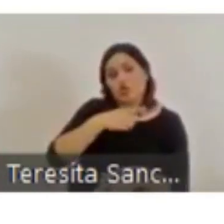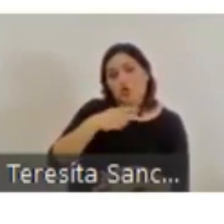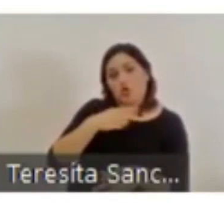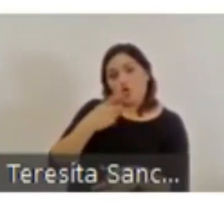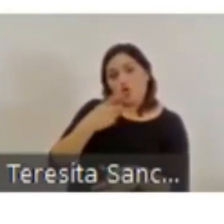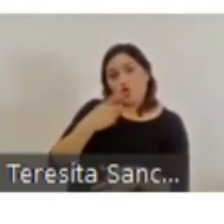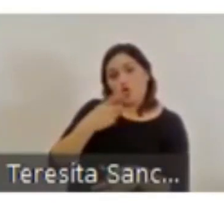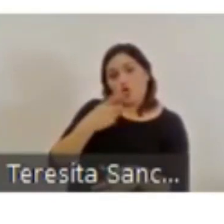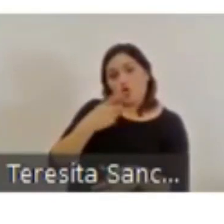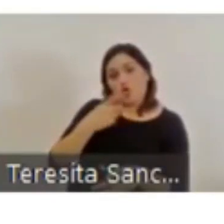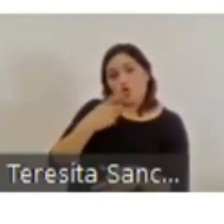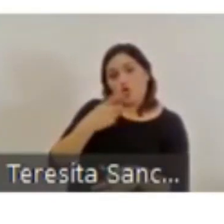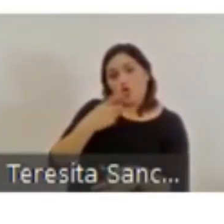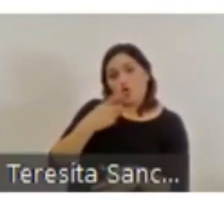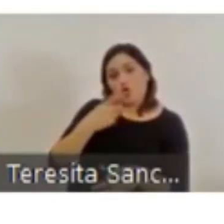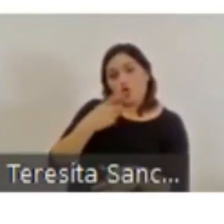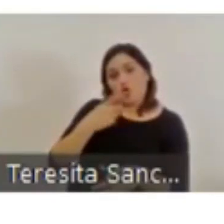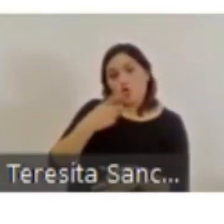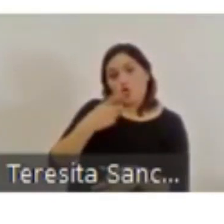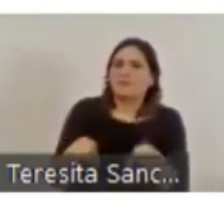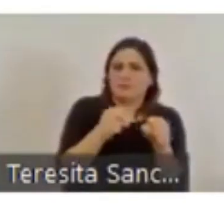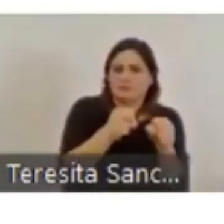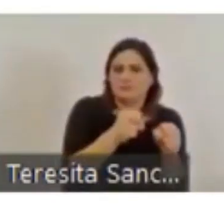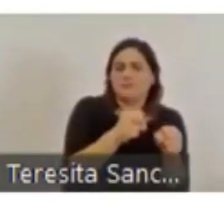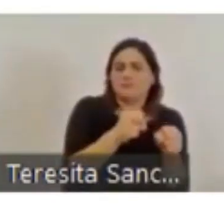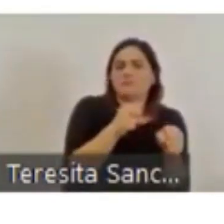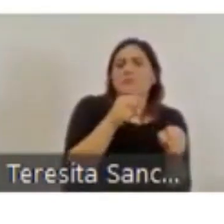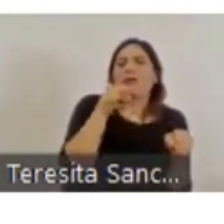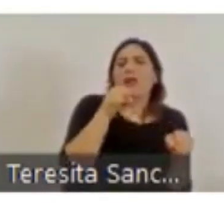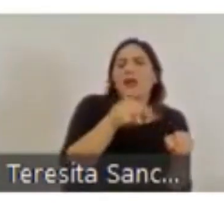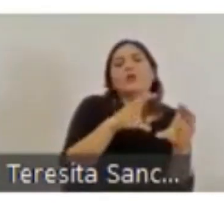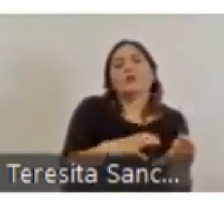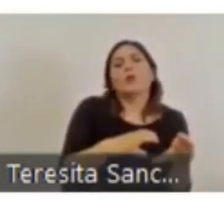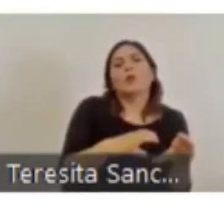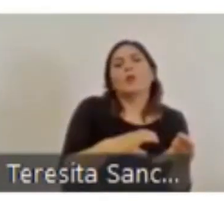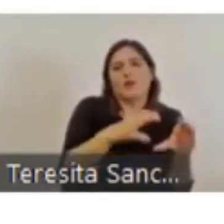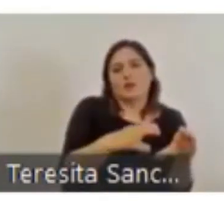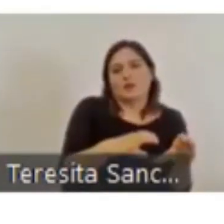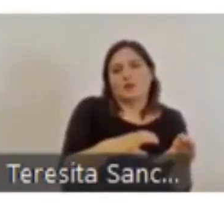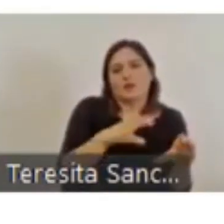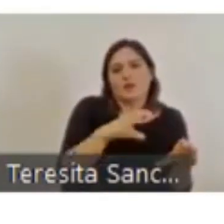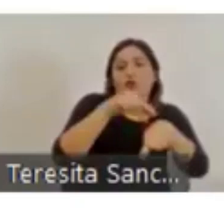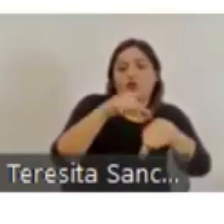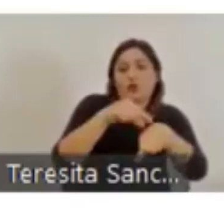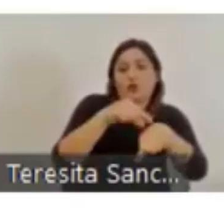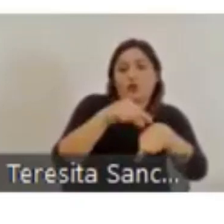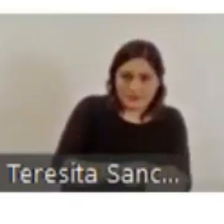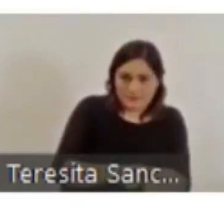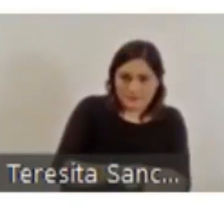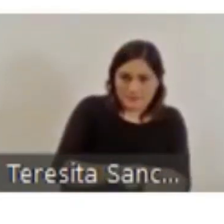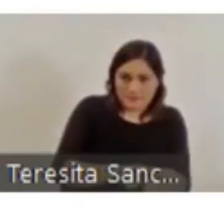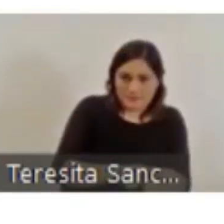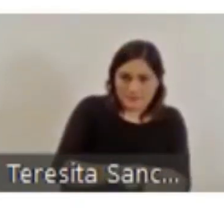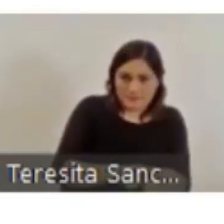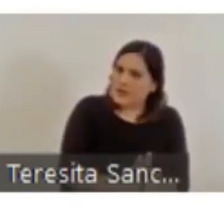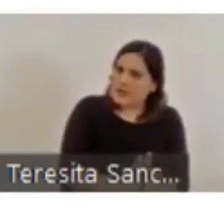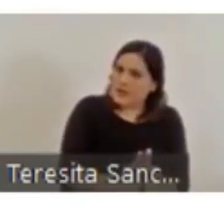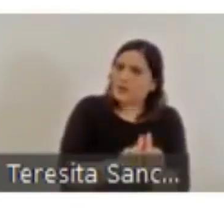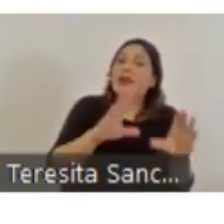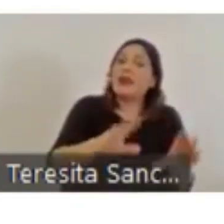lo que hace ahí el médico veterinario, lo mantiene quieto, les enseña a los pequeños a dar